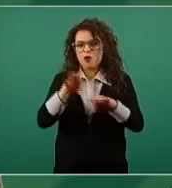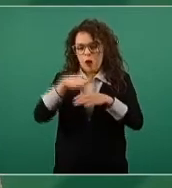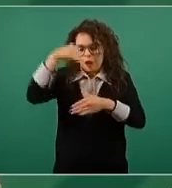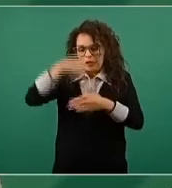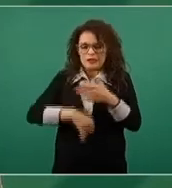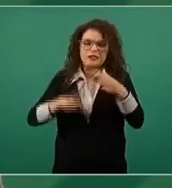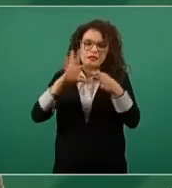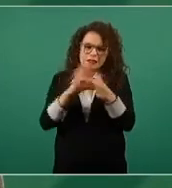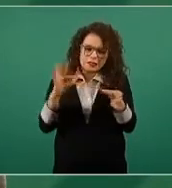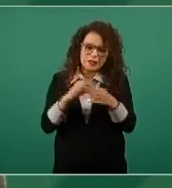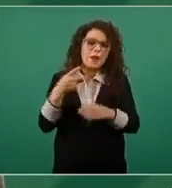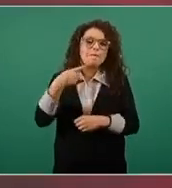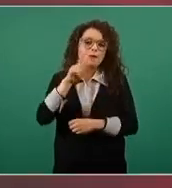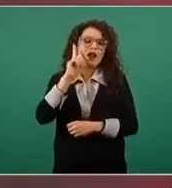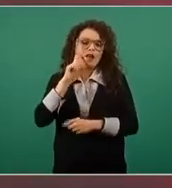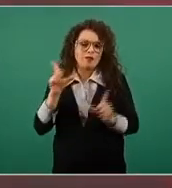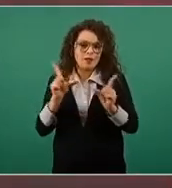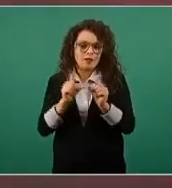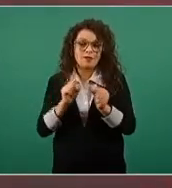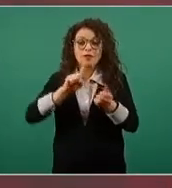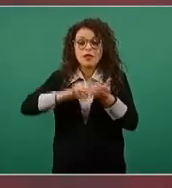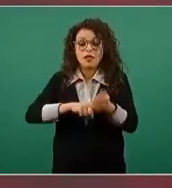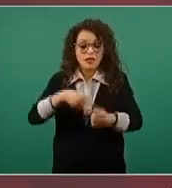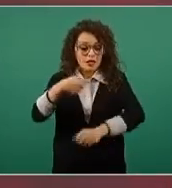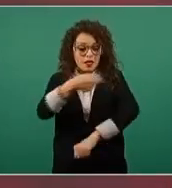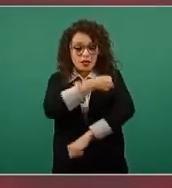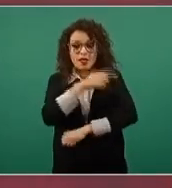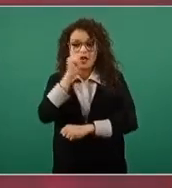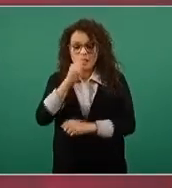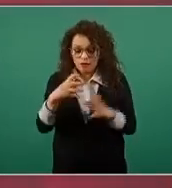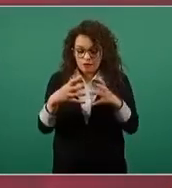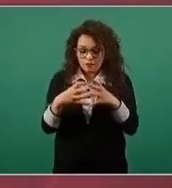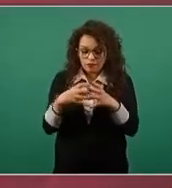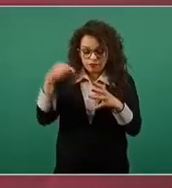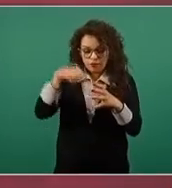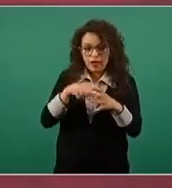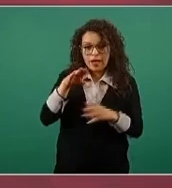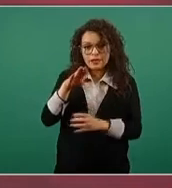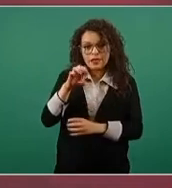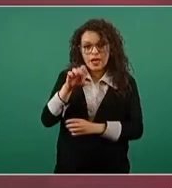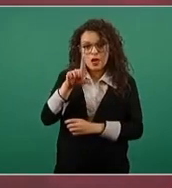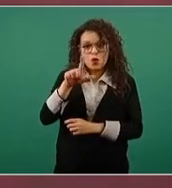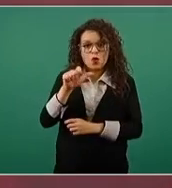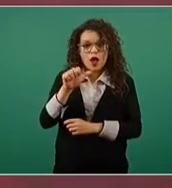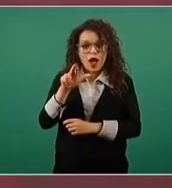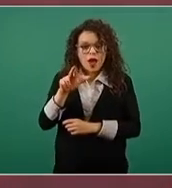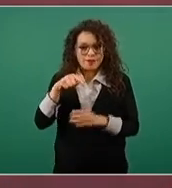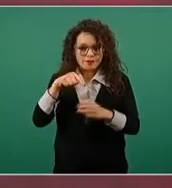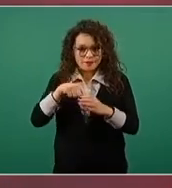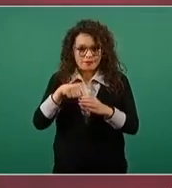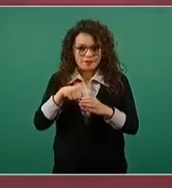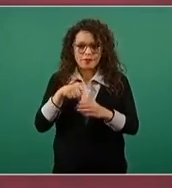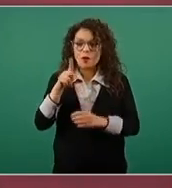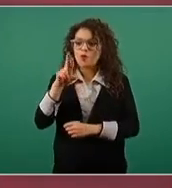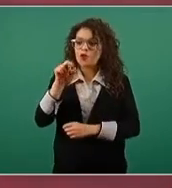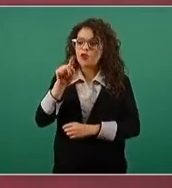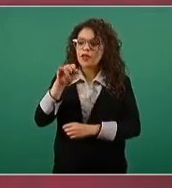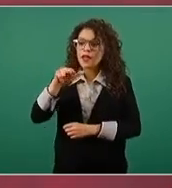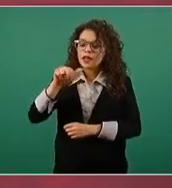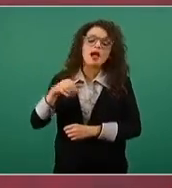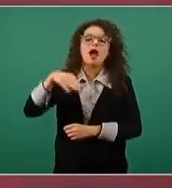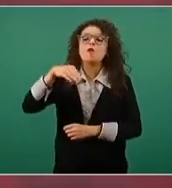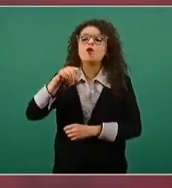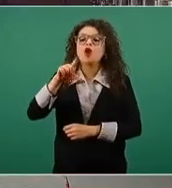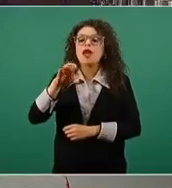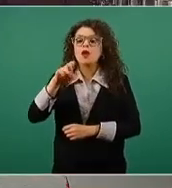pero son células y son sustancias, proteínas, moléculas, que detectan la presencia